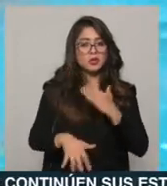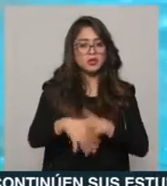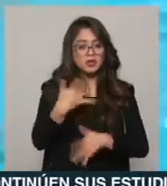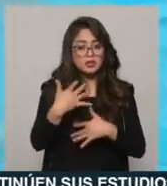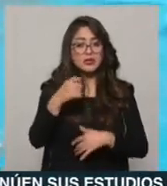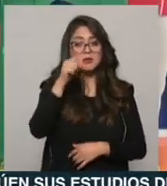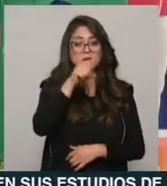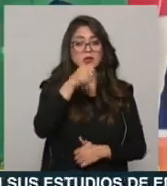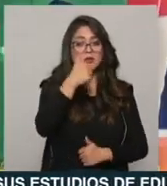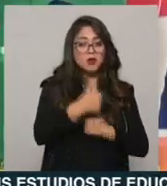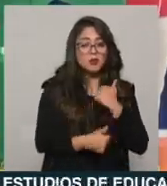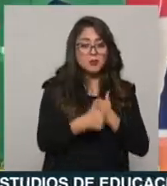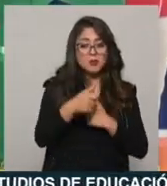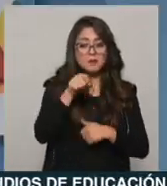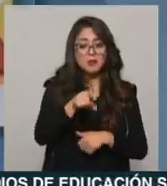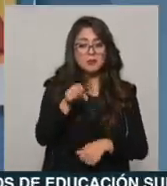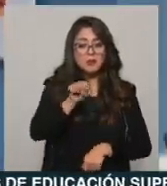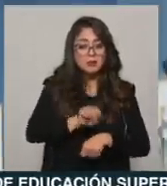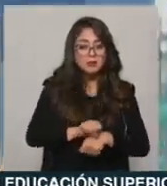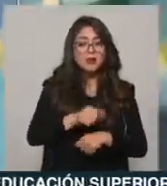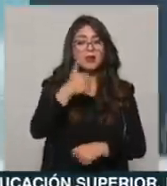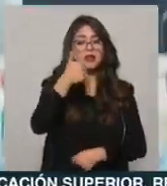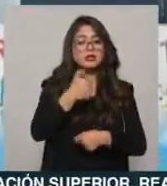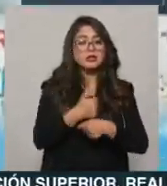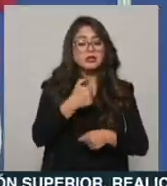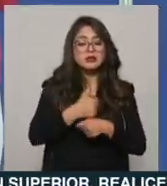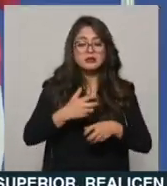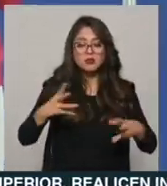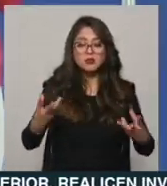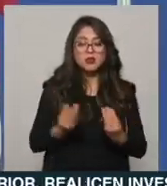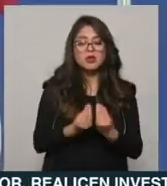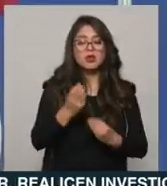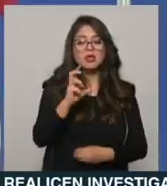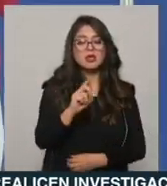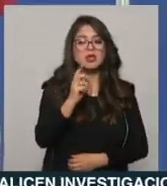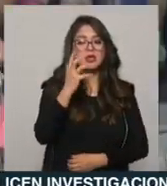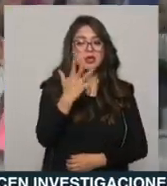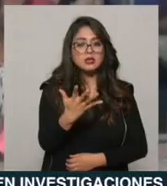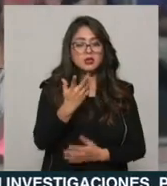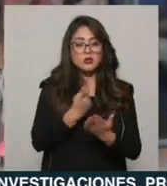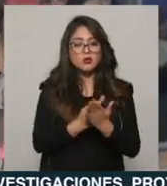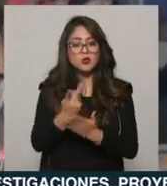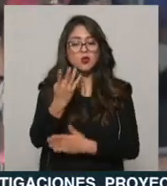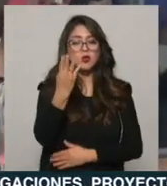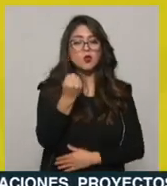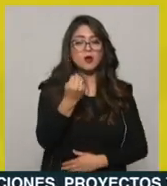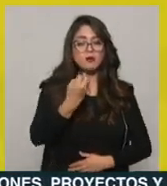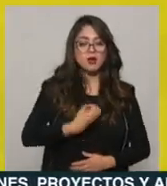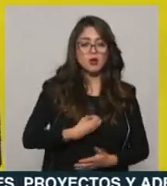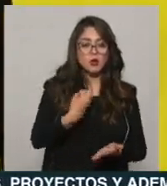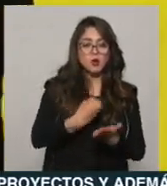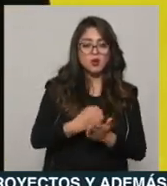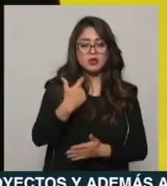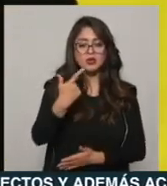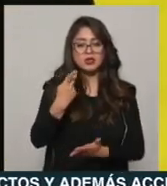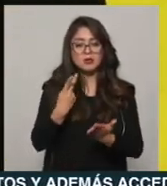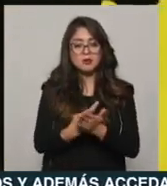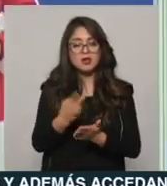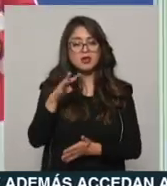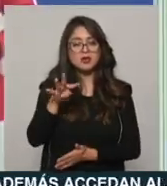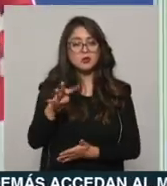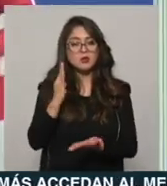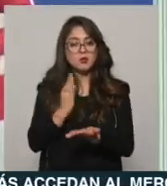en la misma semana, México se ubicaba en la sexta posición con un total de 35 medallas, 9 oros, 7 platas y 19